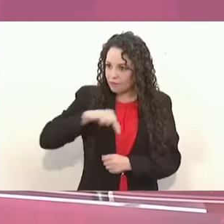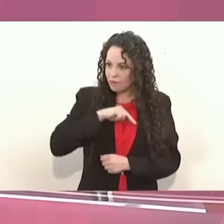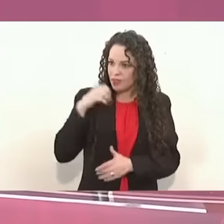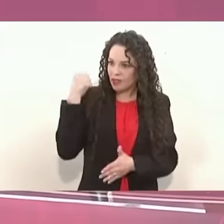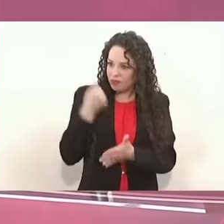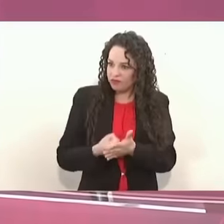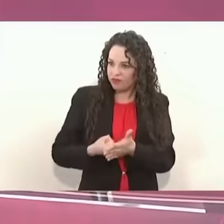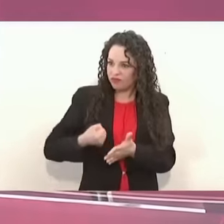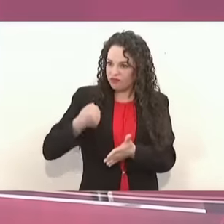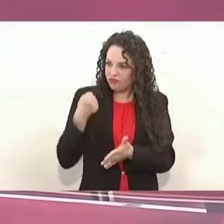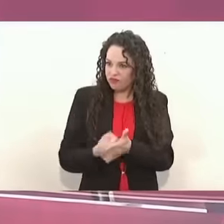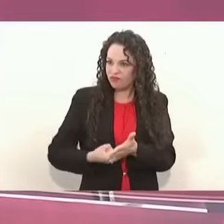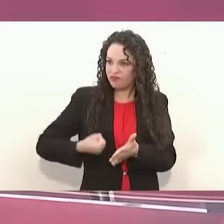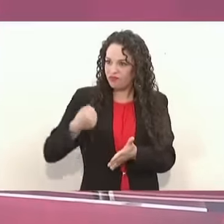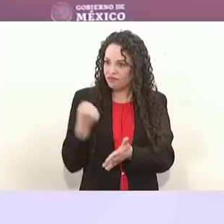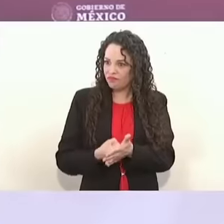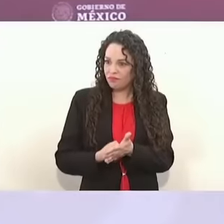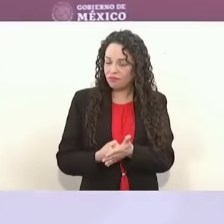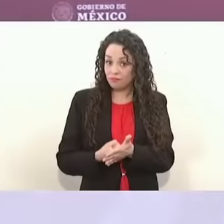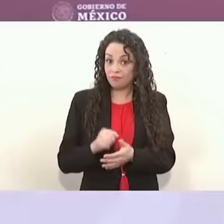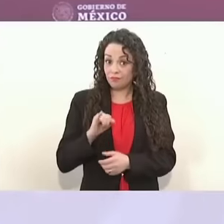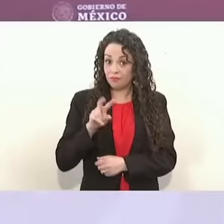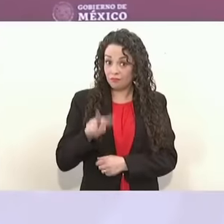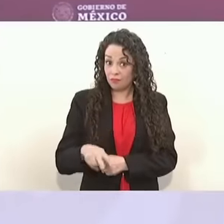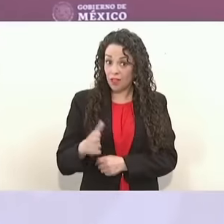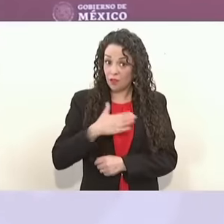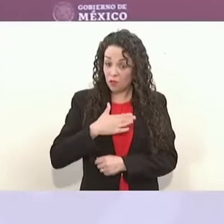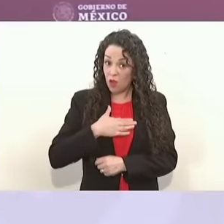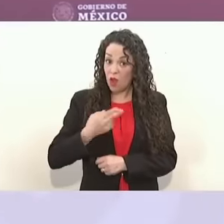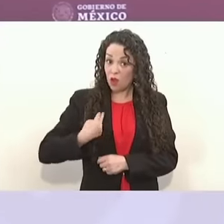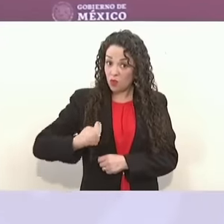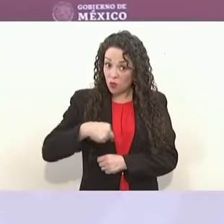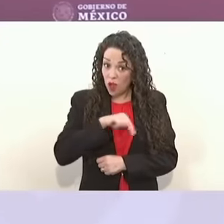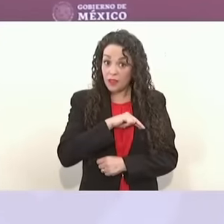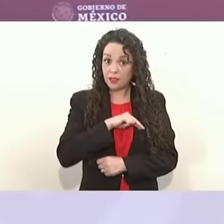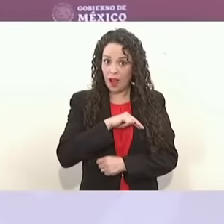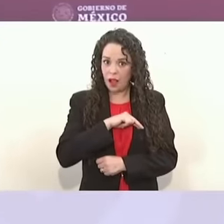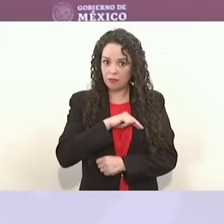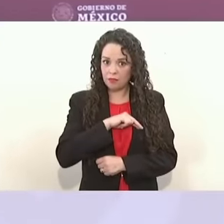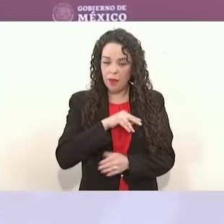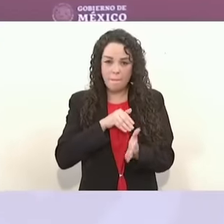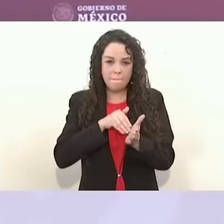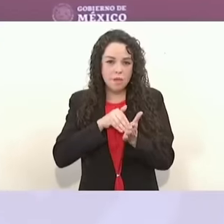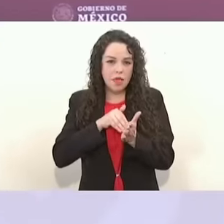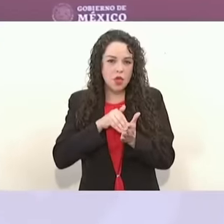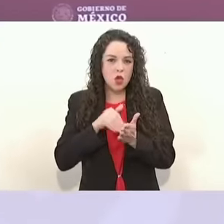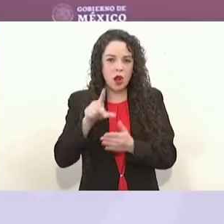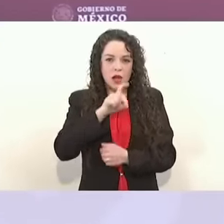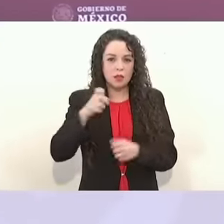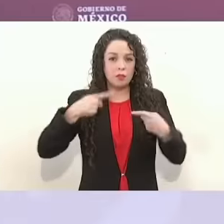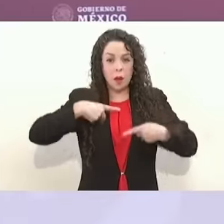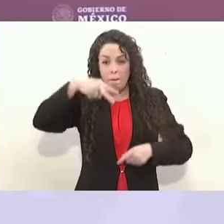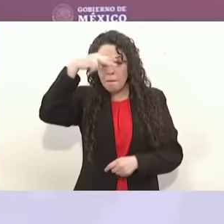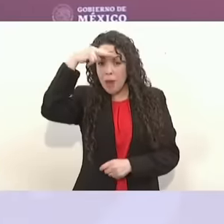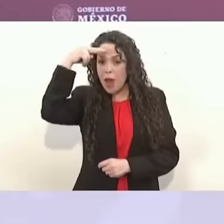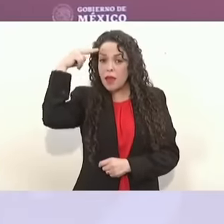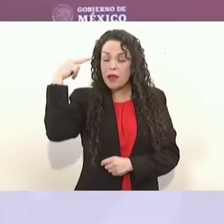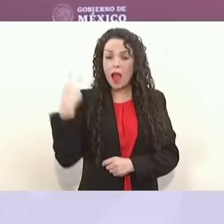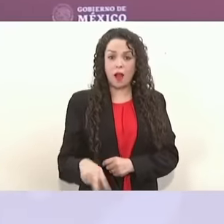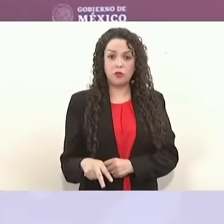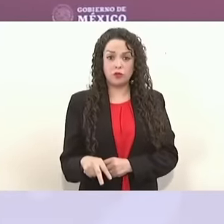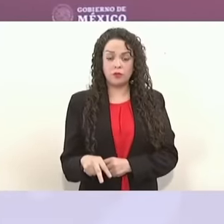nuestra lucha, porque es lucha de millones y millones de mexicanos, tiene